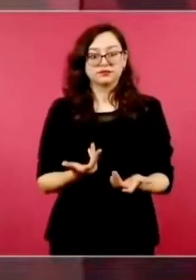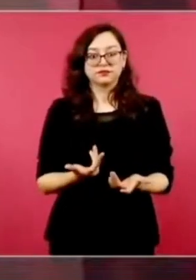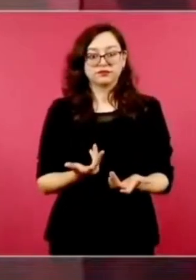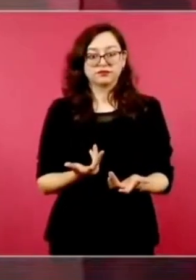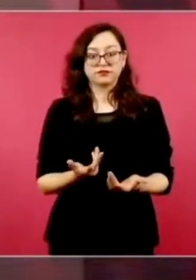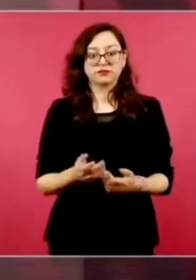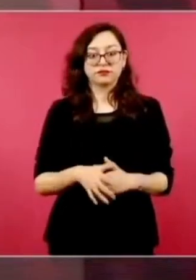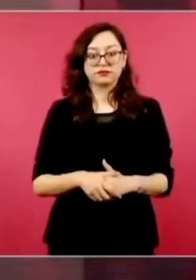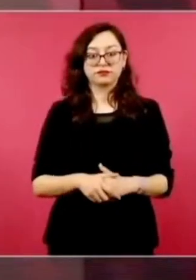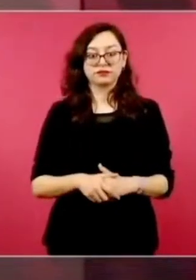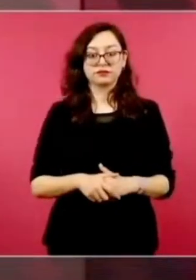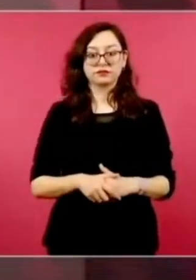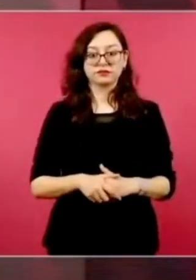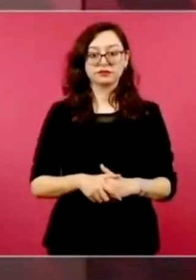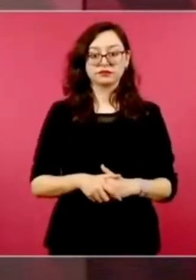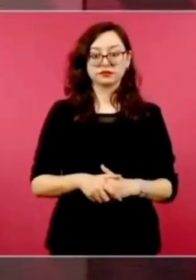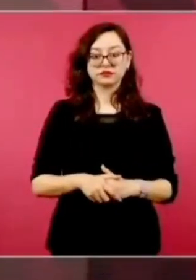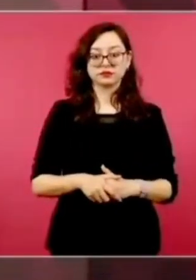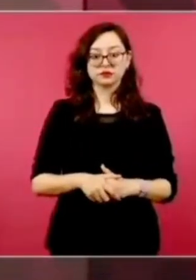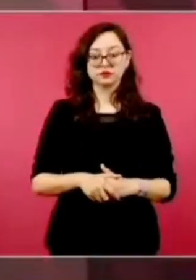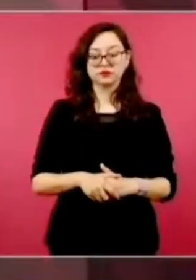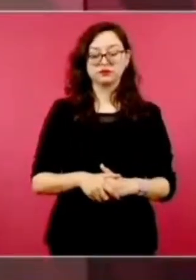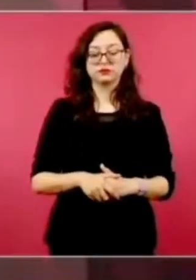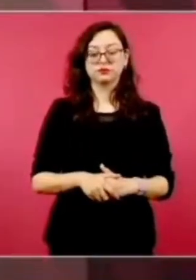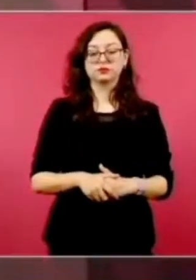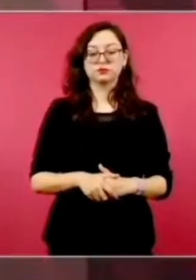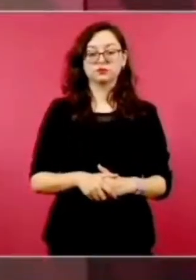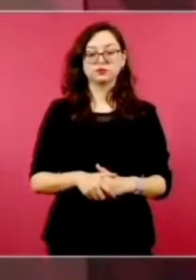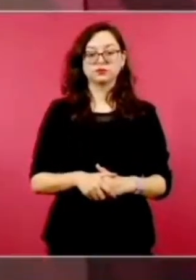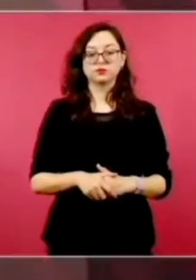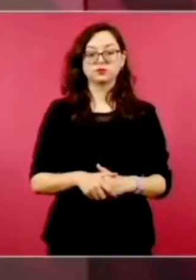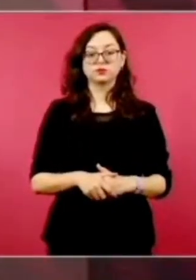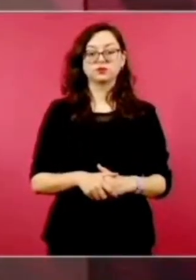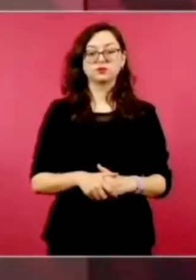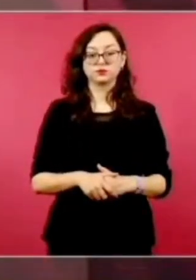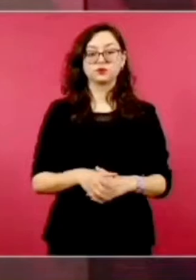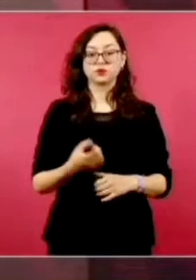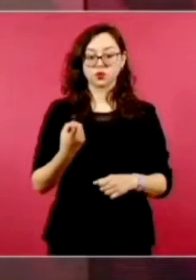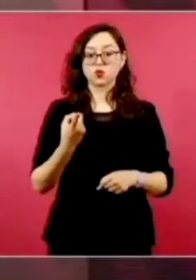les voy a dar a conocer todos los reportajes,